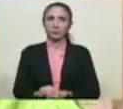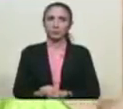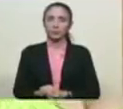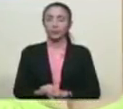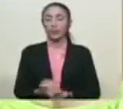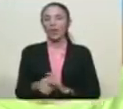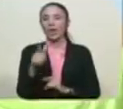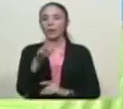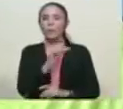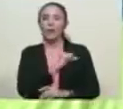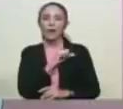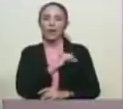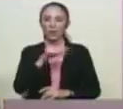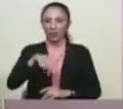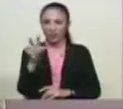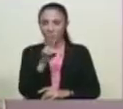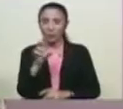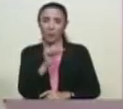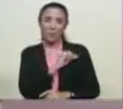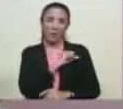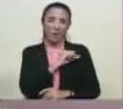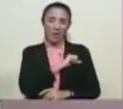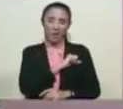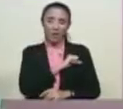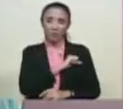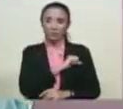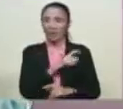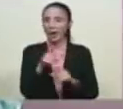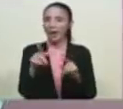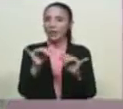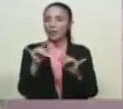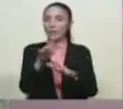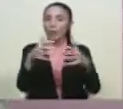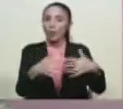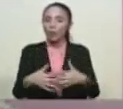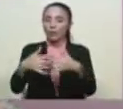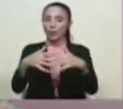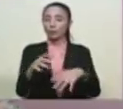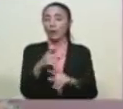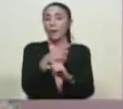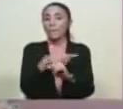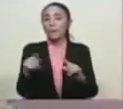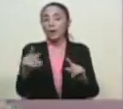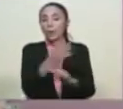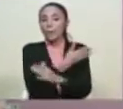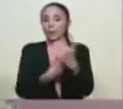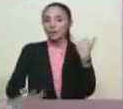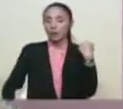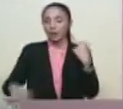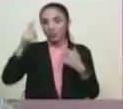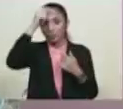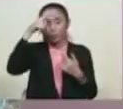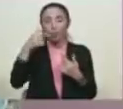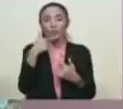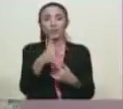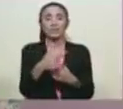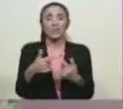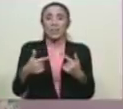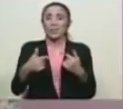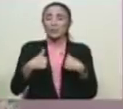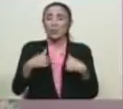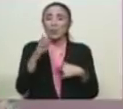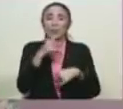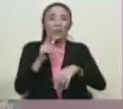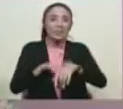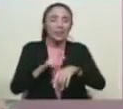Venezuela, le tienen miedo ellos. Pero Donald Trump dice que él no va a Lima porque no tiene tiempo, porque tiene que